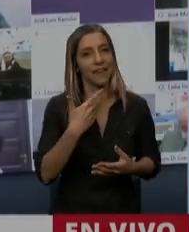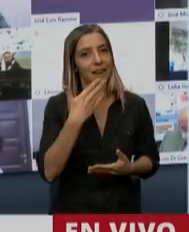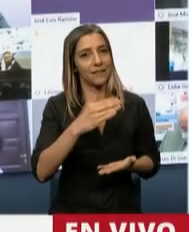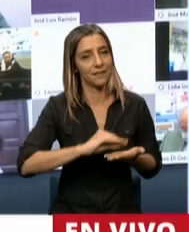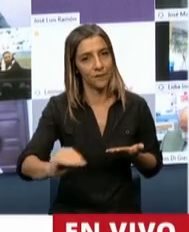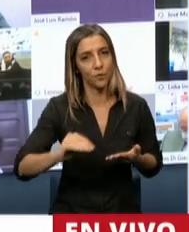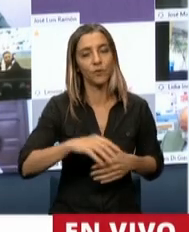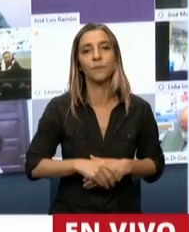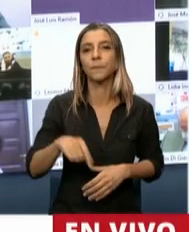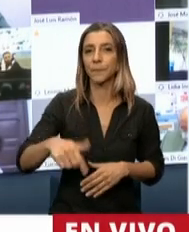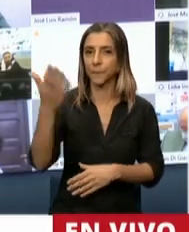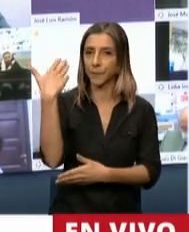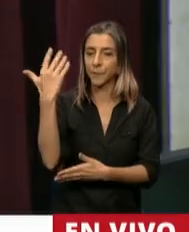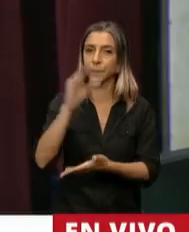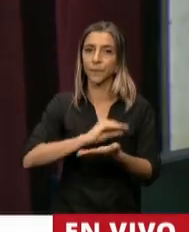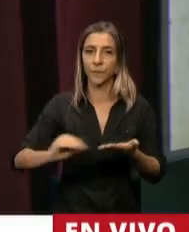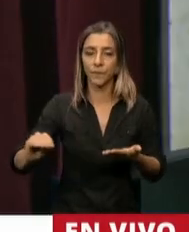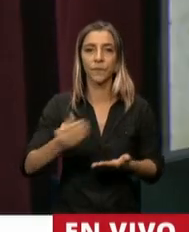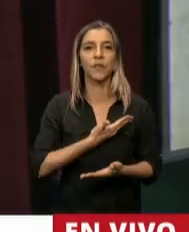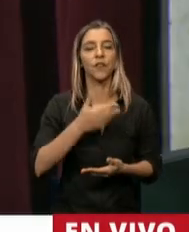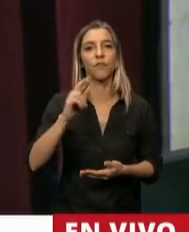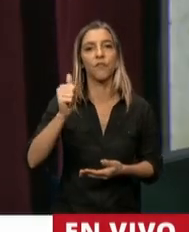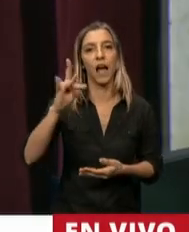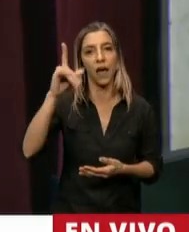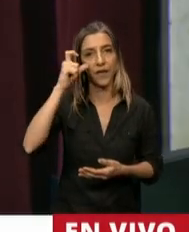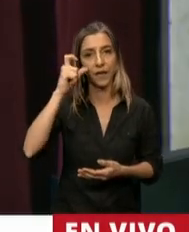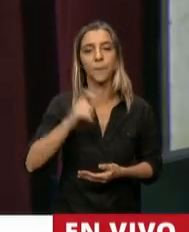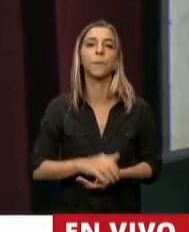El uso de la palabra, la diputada Mónica Edith Frade.